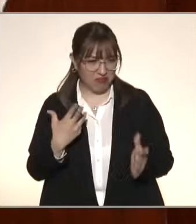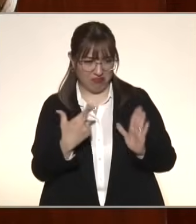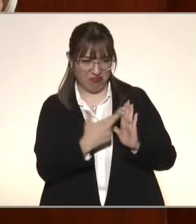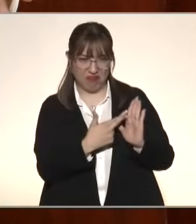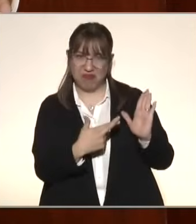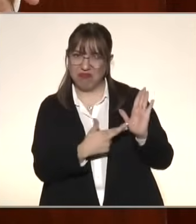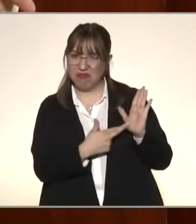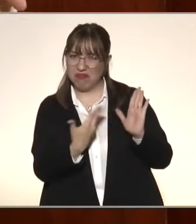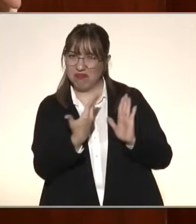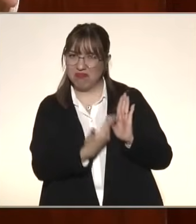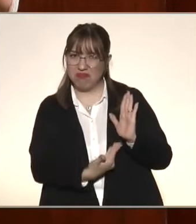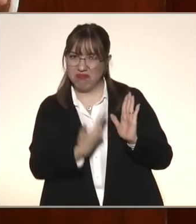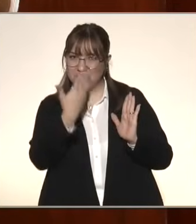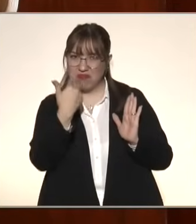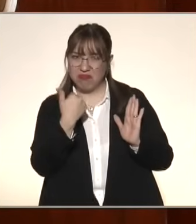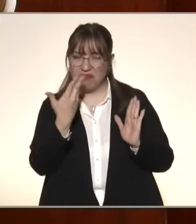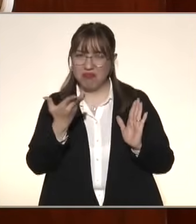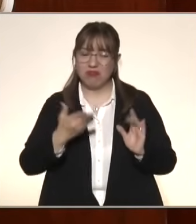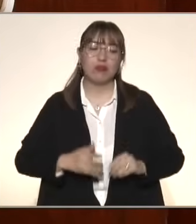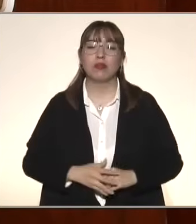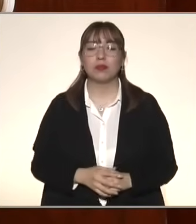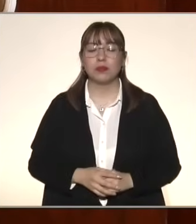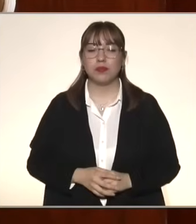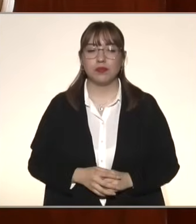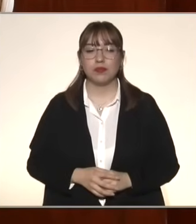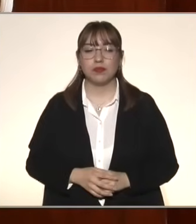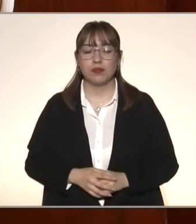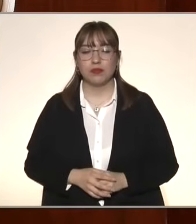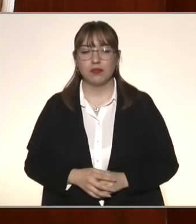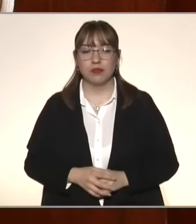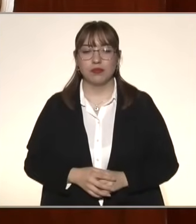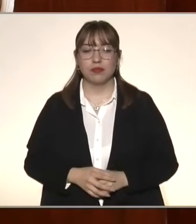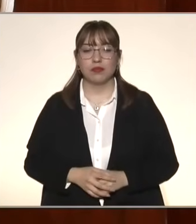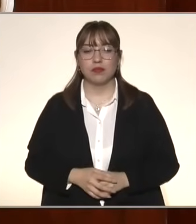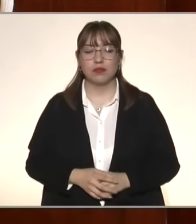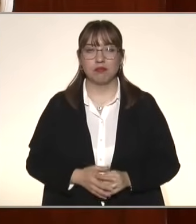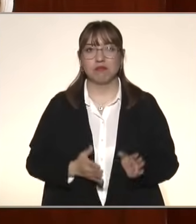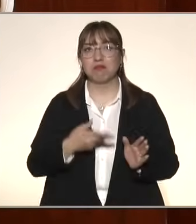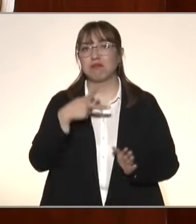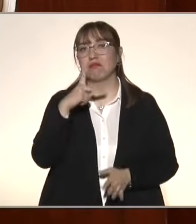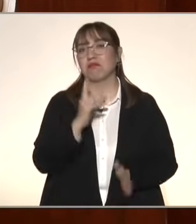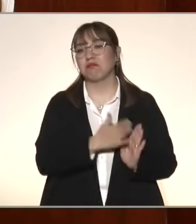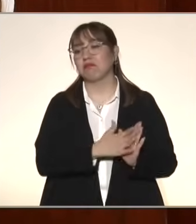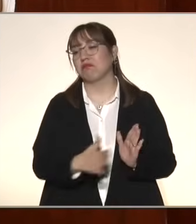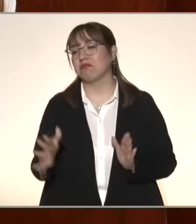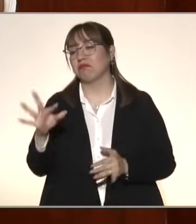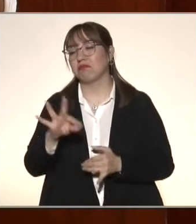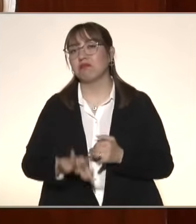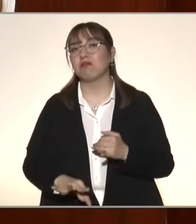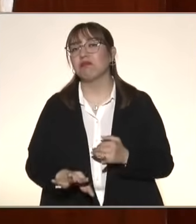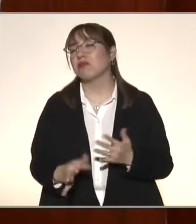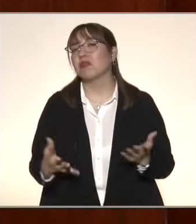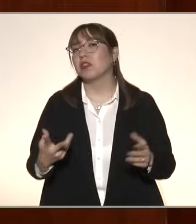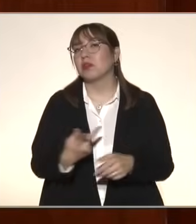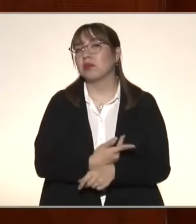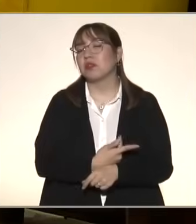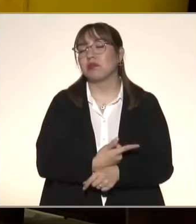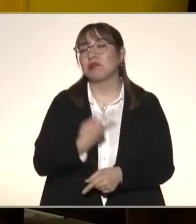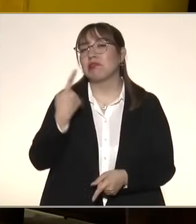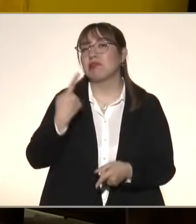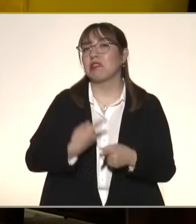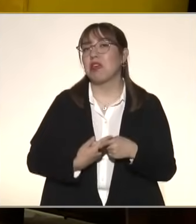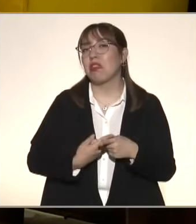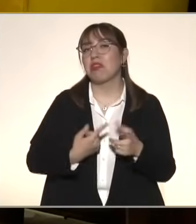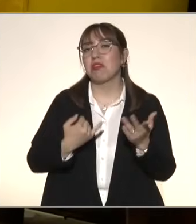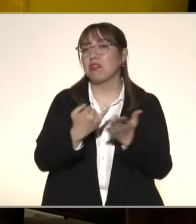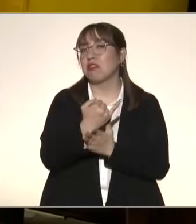en lo correcto porque esto no funciona. Y al final, efectivamente, cada quien es dueño de sus decisiones y dueño de su vida. Como bien decía